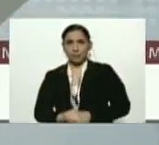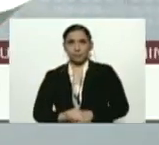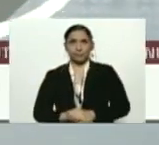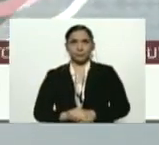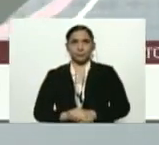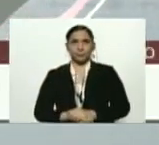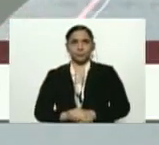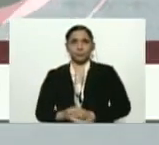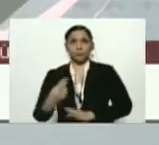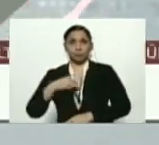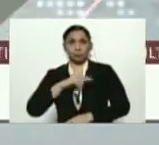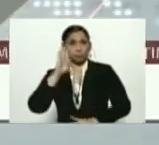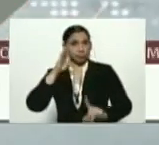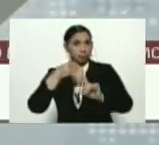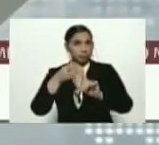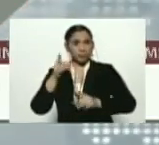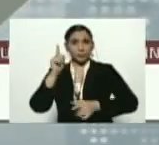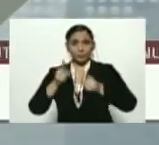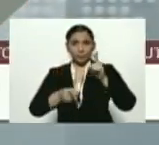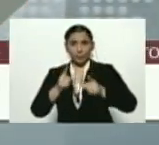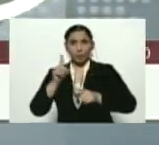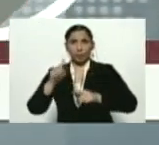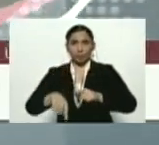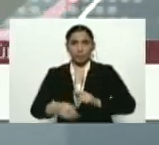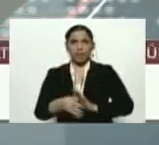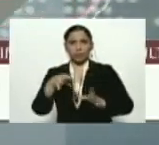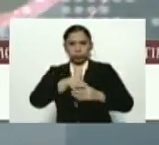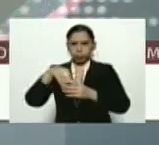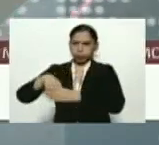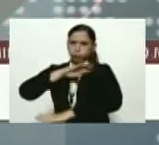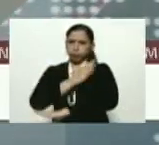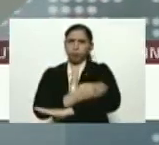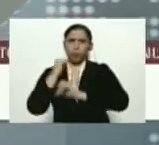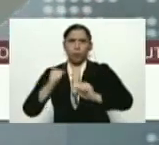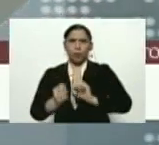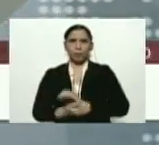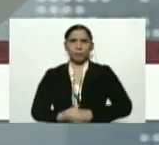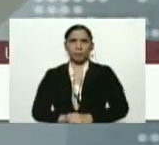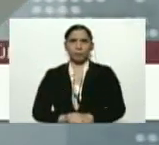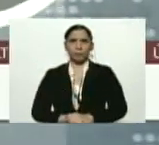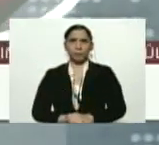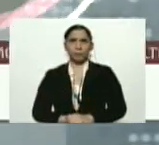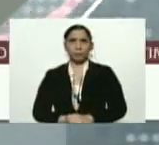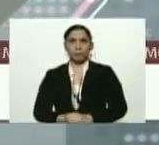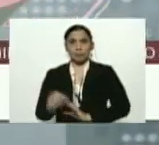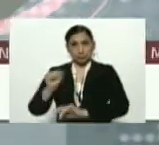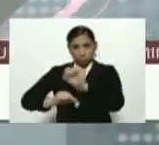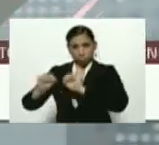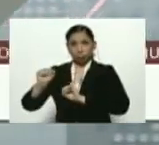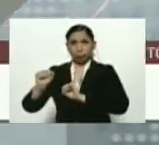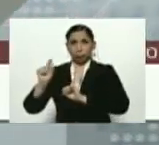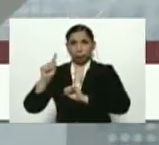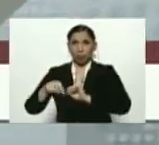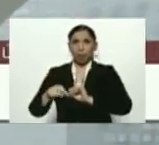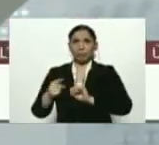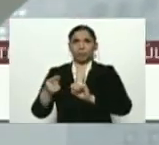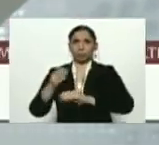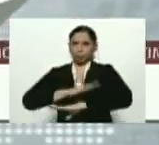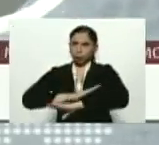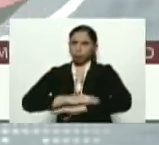días estamos justamente en curso de la cuarentena radical, bueno, voluntaria, social,